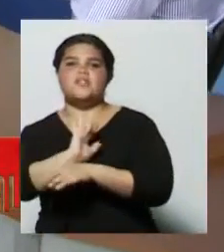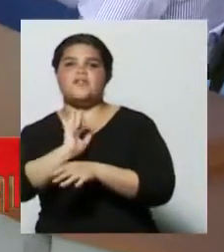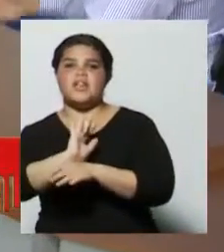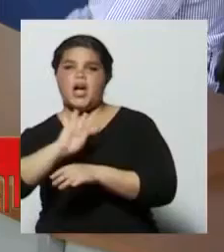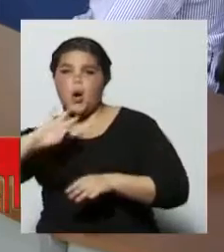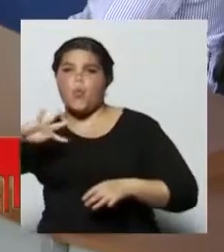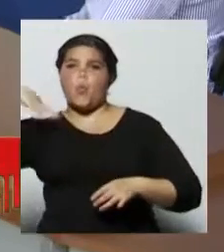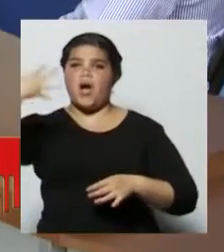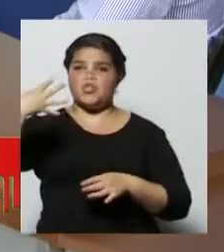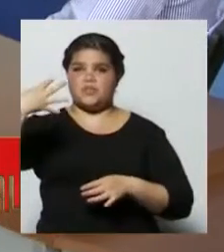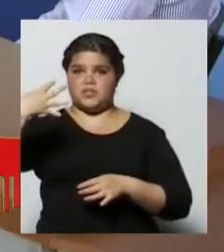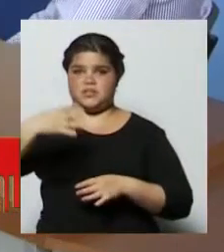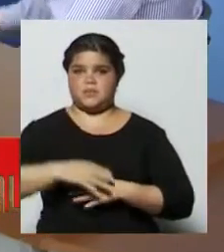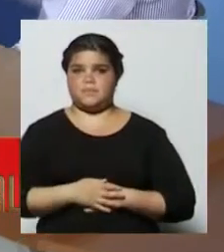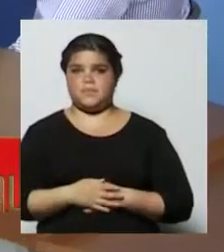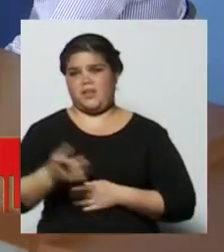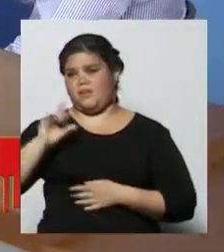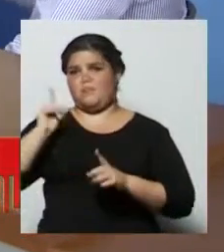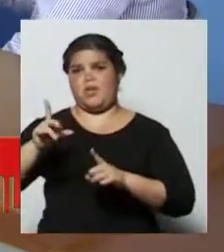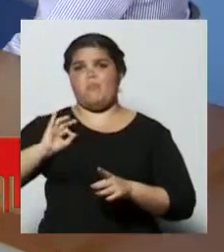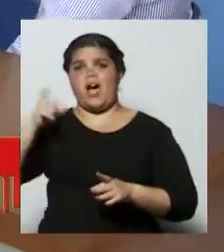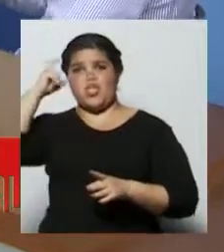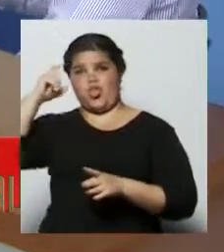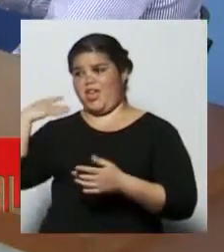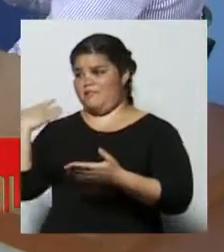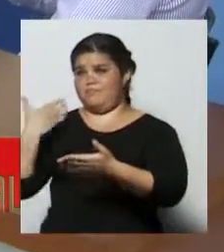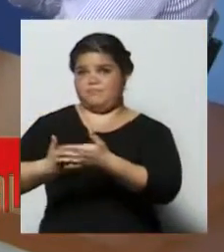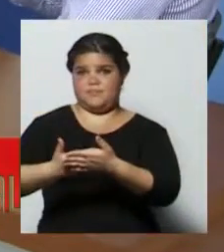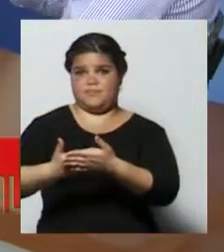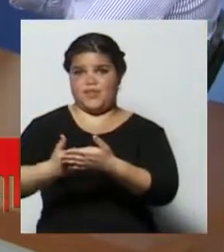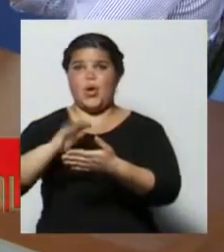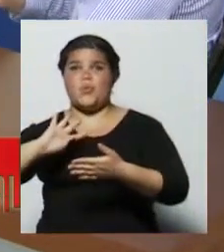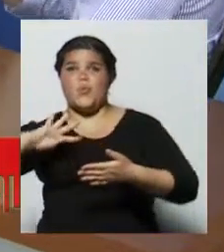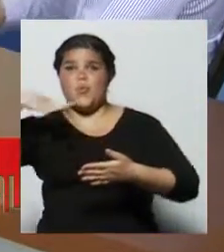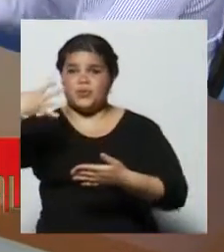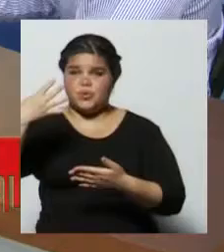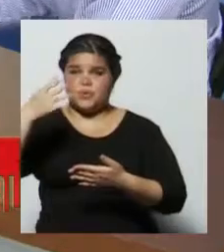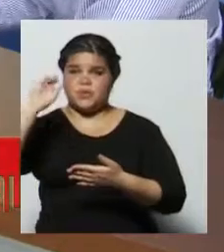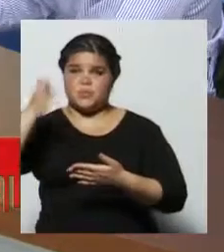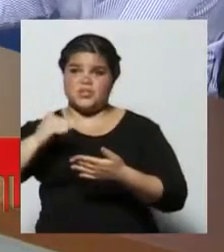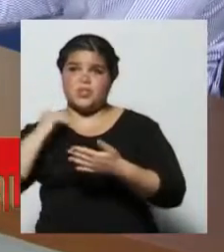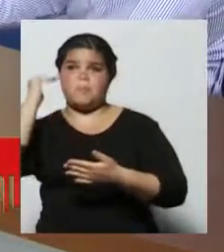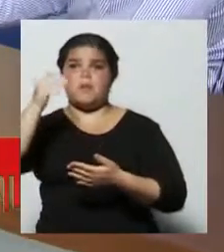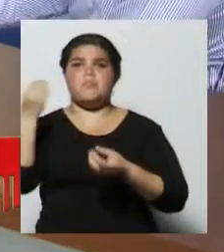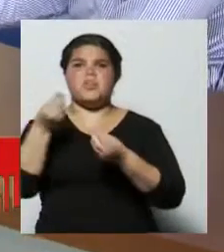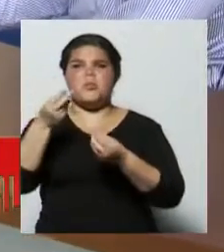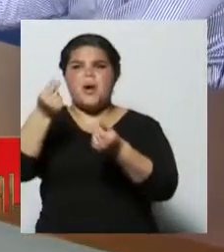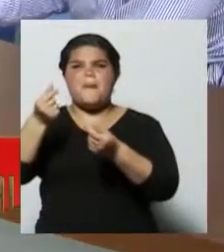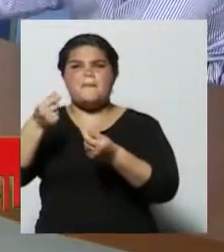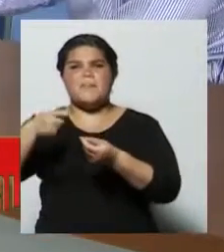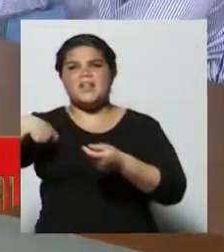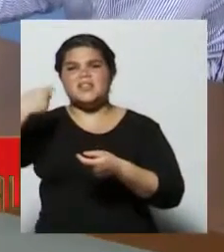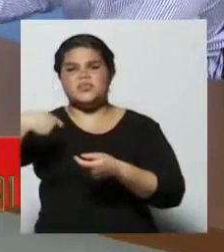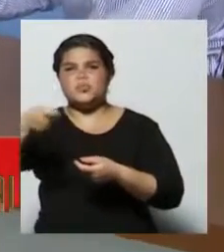últimos 10 años. Pero lo que sí me parece más interesante de ese estudio es a dónde fue a parar ese subsidio,